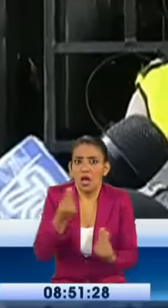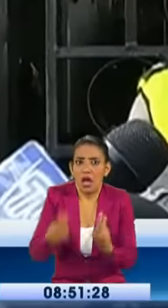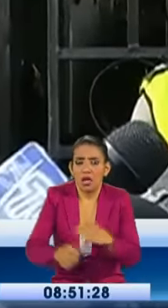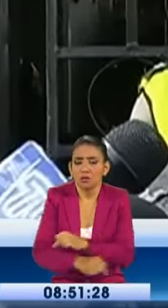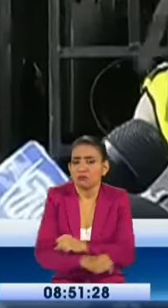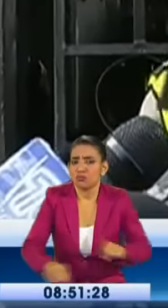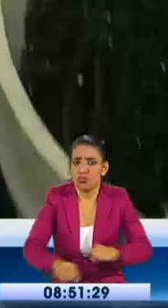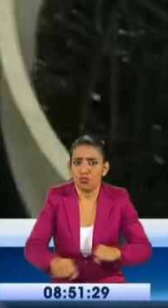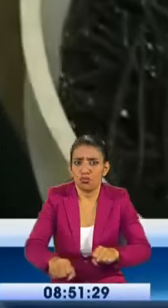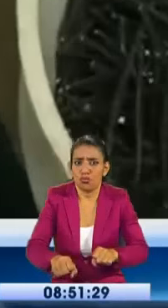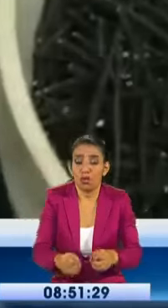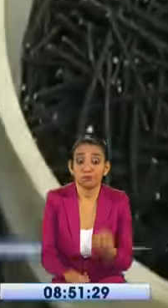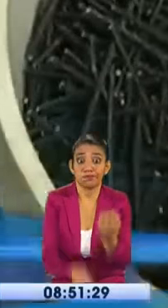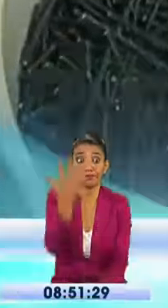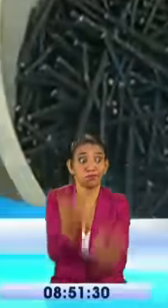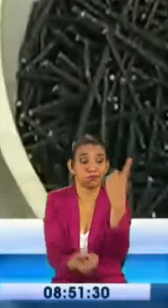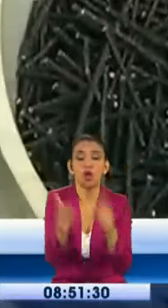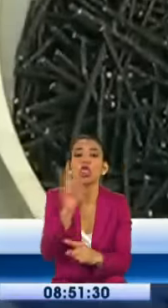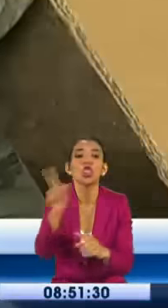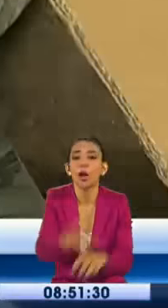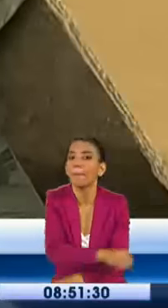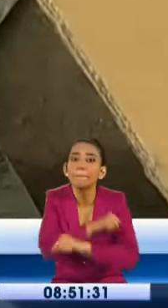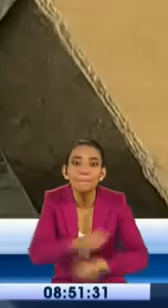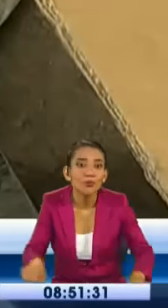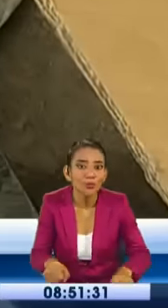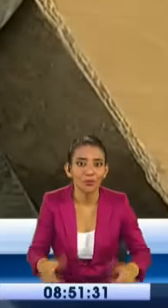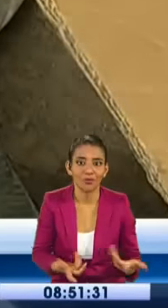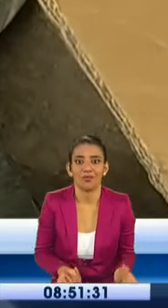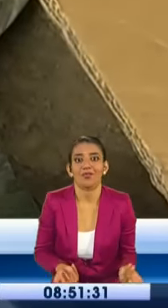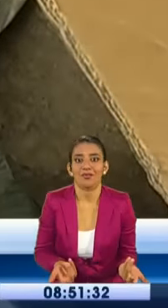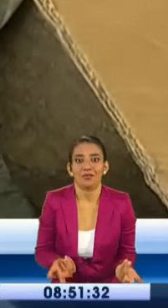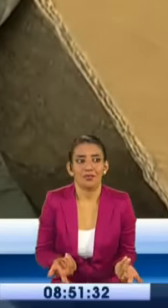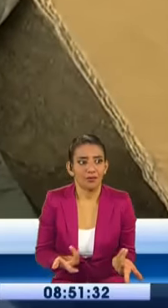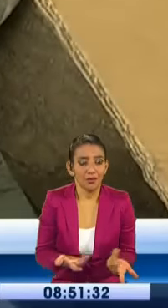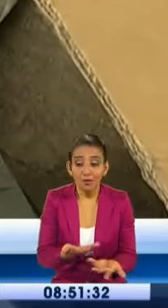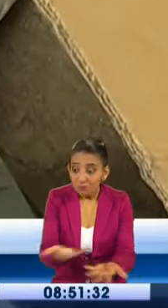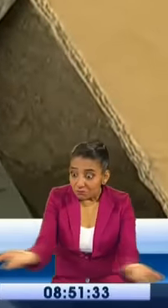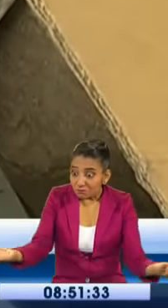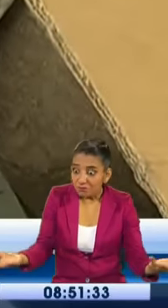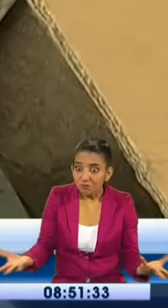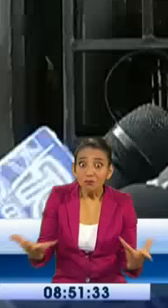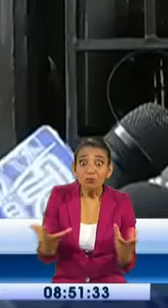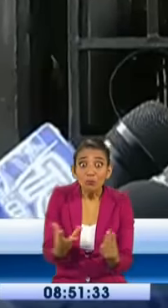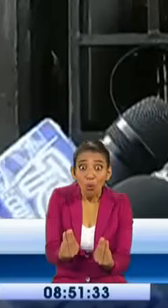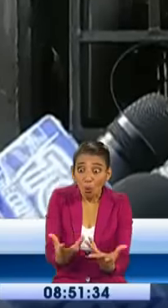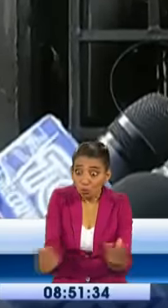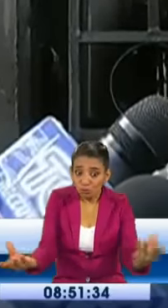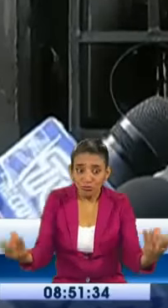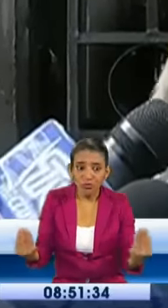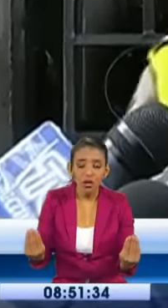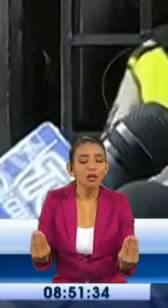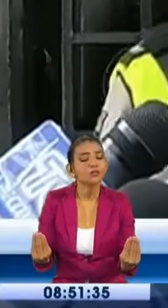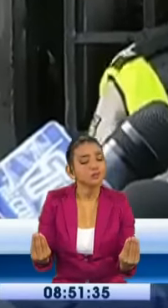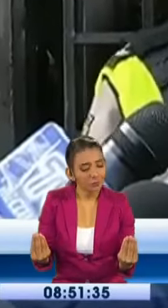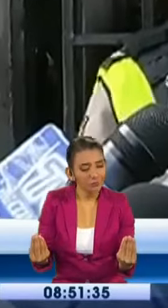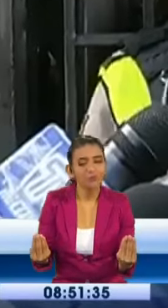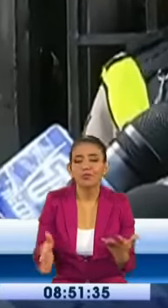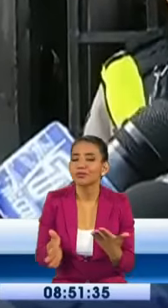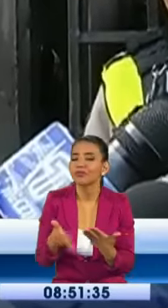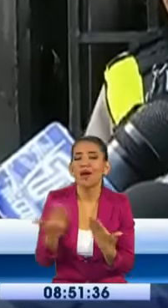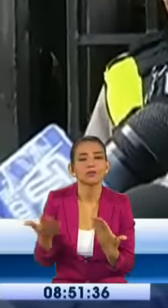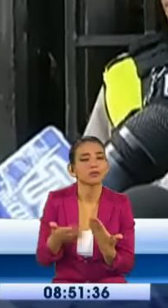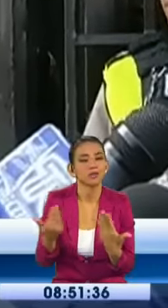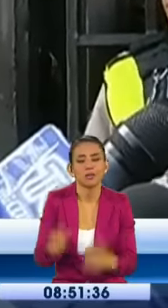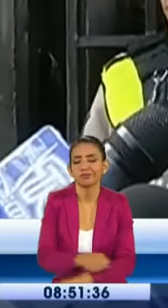detonación. Y con la cantidad que hemos encontrado, tranquilamente puede producir una destrucción de